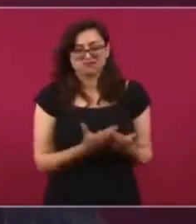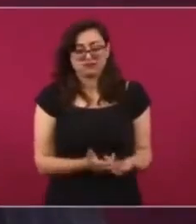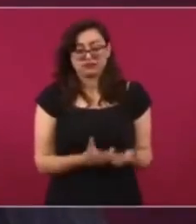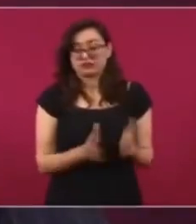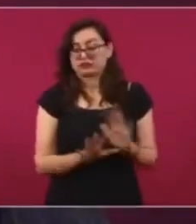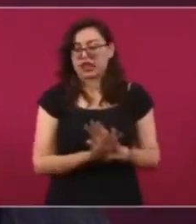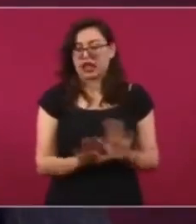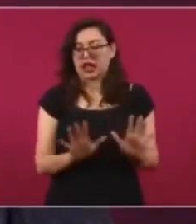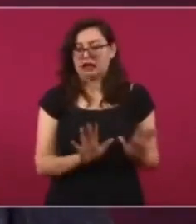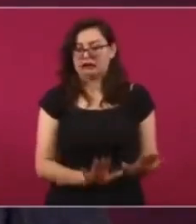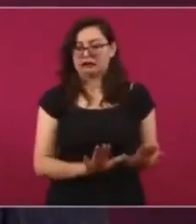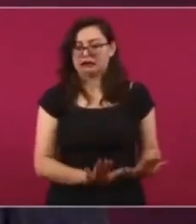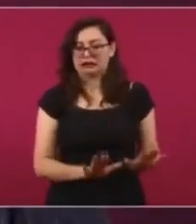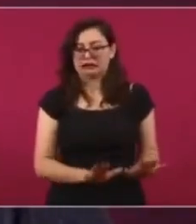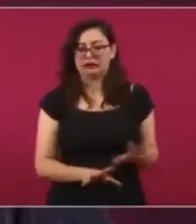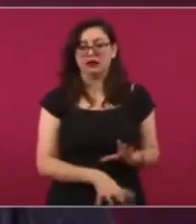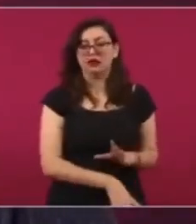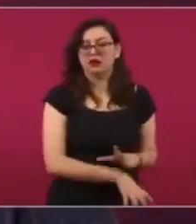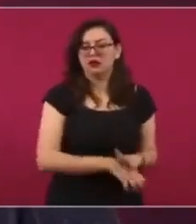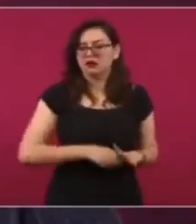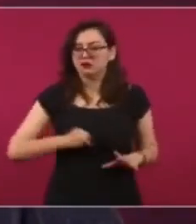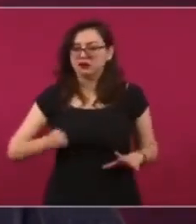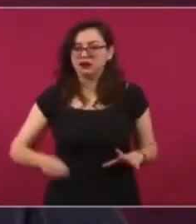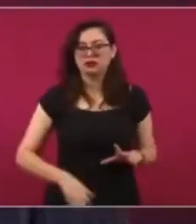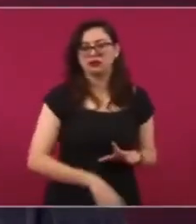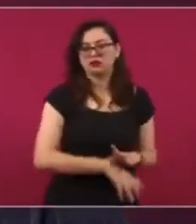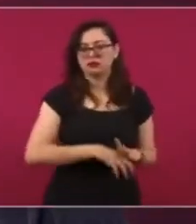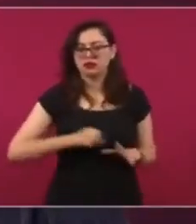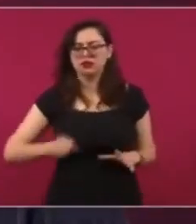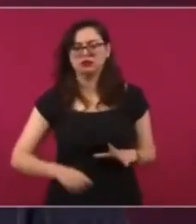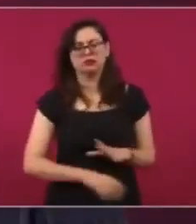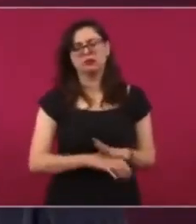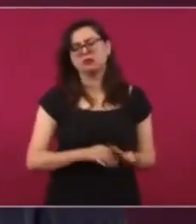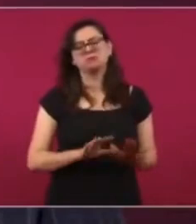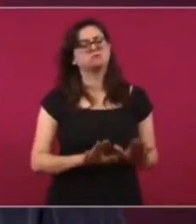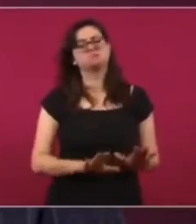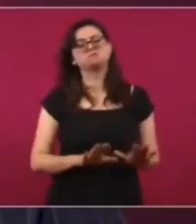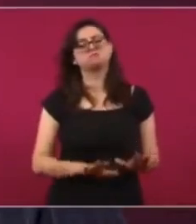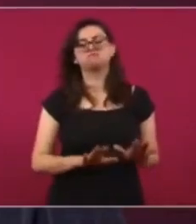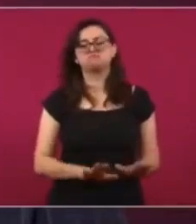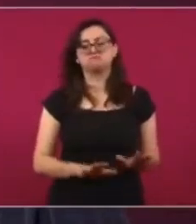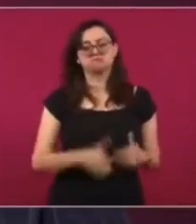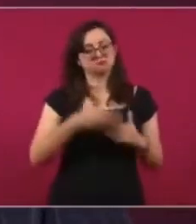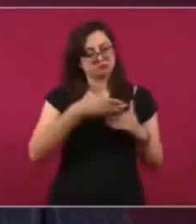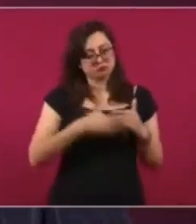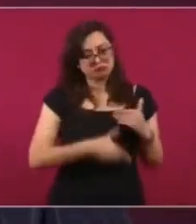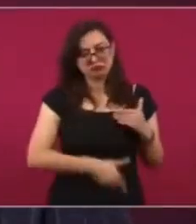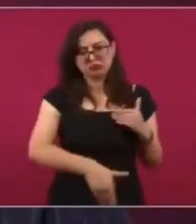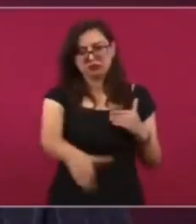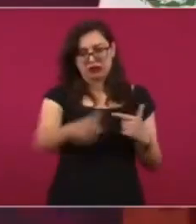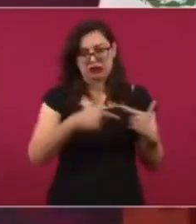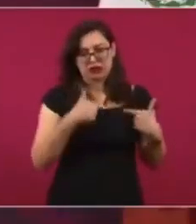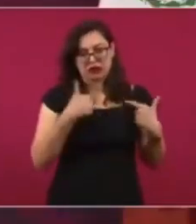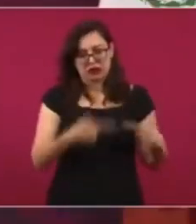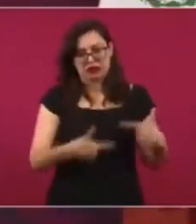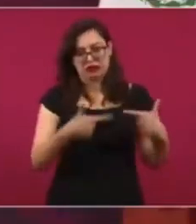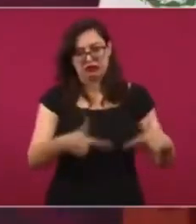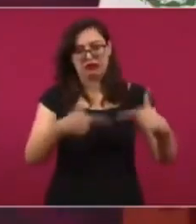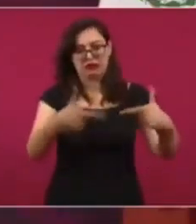invertir más en extraer, pero hay petróleo